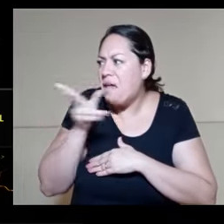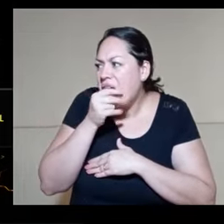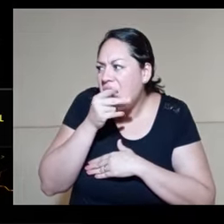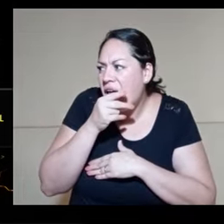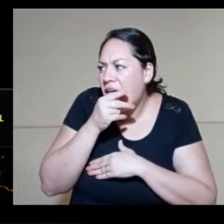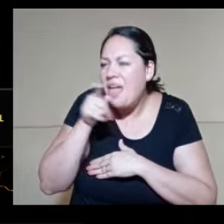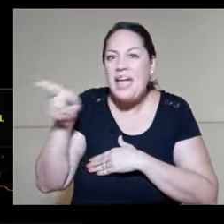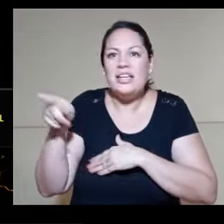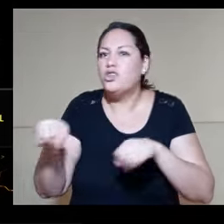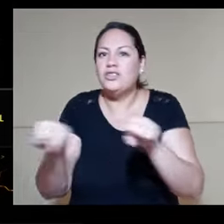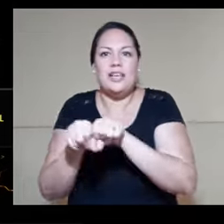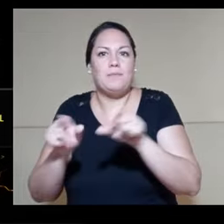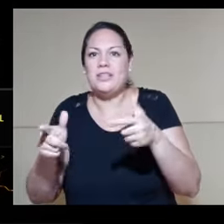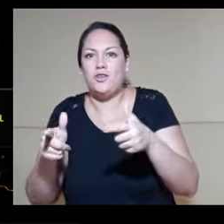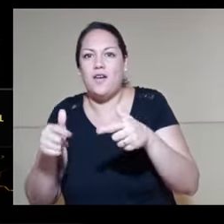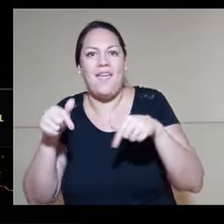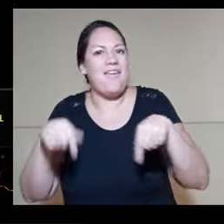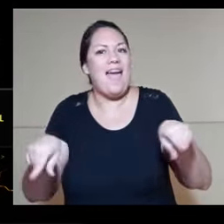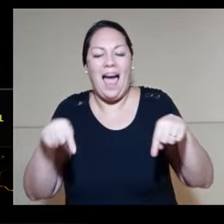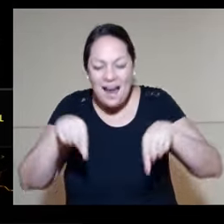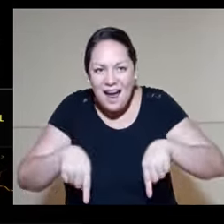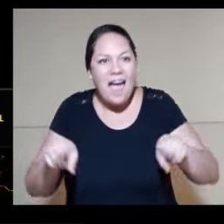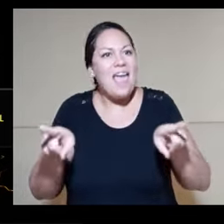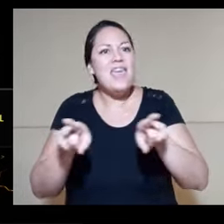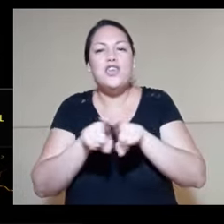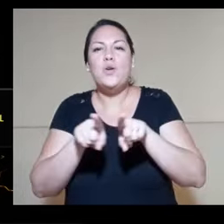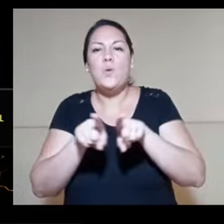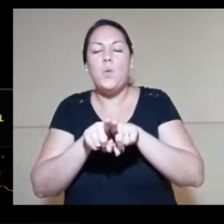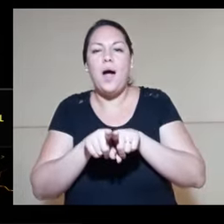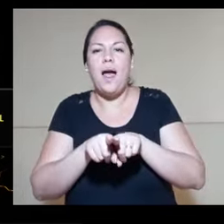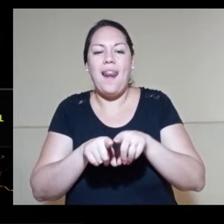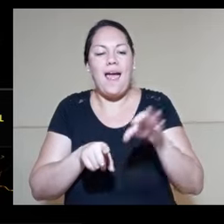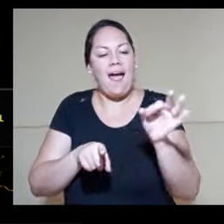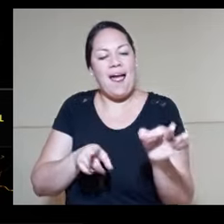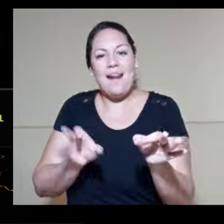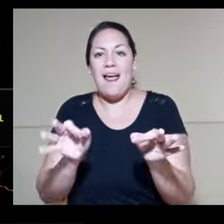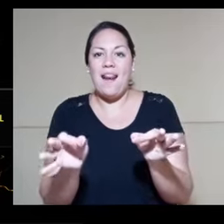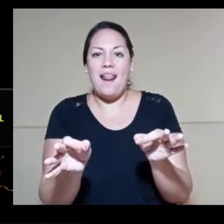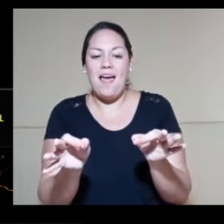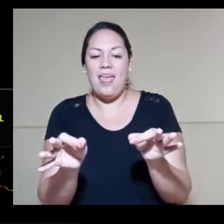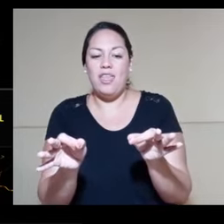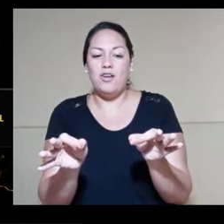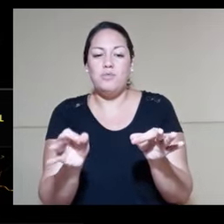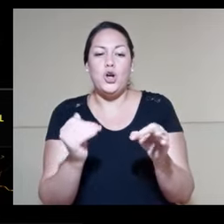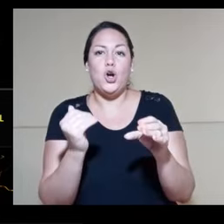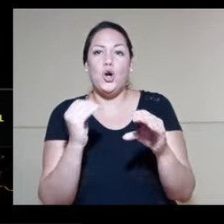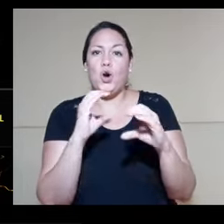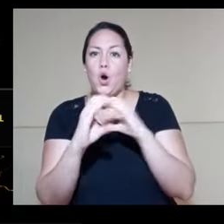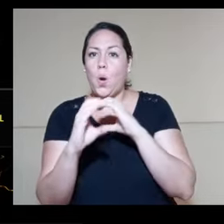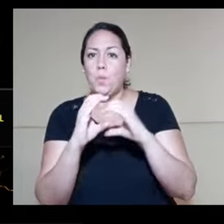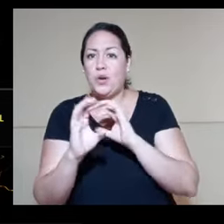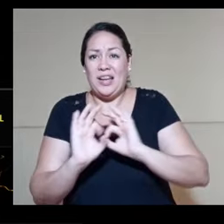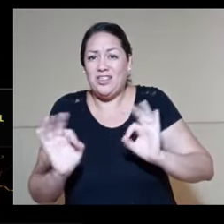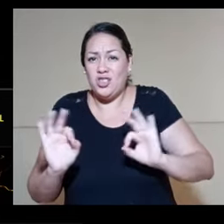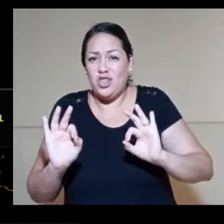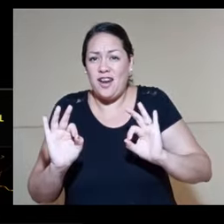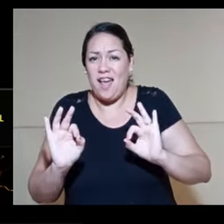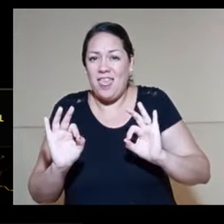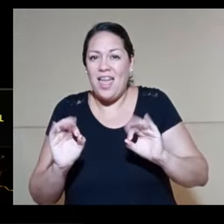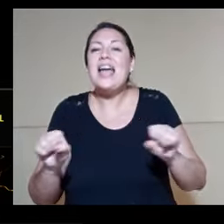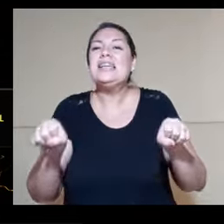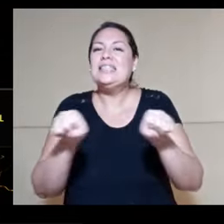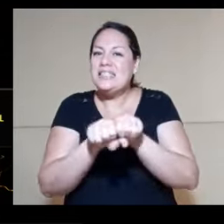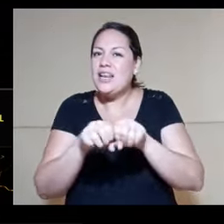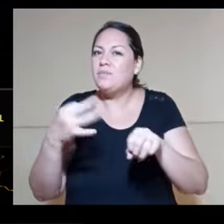ningún tipo y ni siquiera saludarme. Entonces, acá la neurona pasa lo mismo. La neurona puede estar una al lado de la otra y